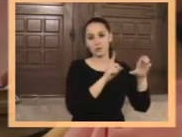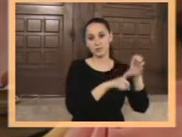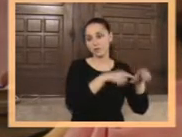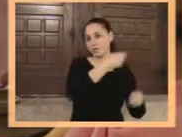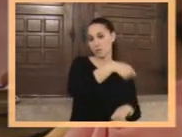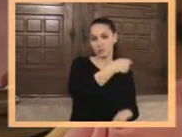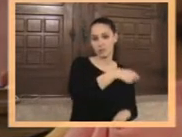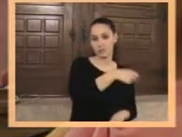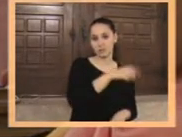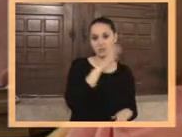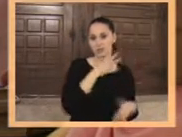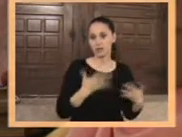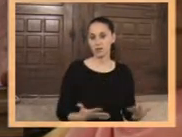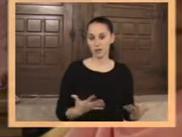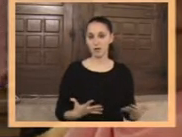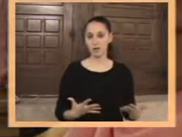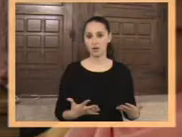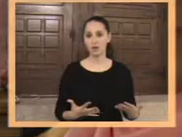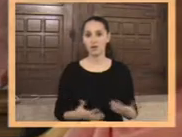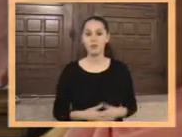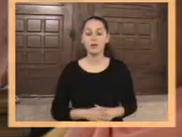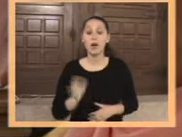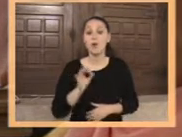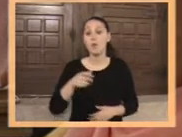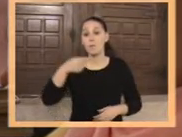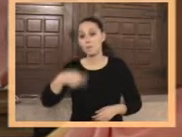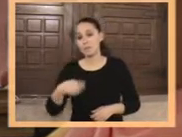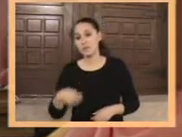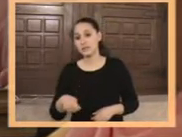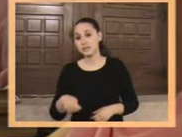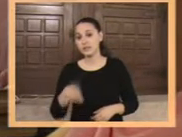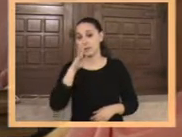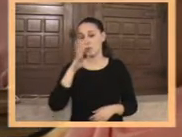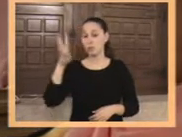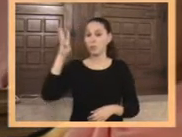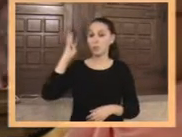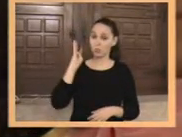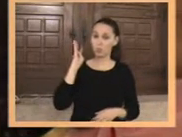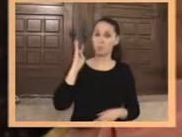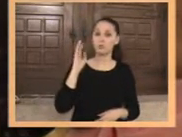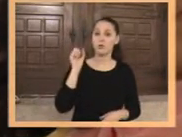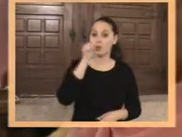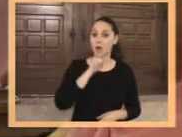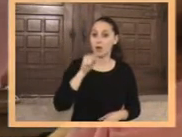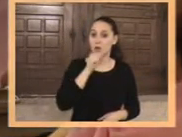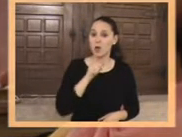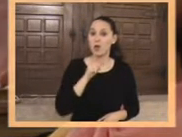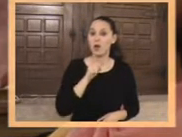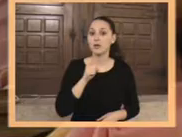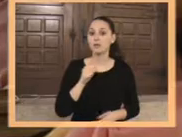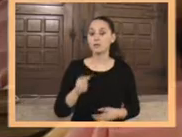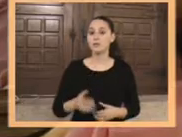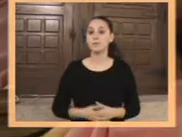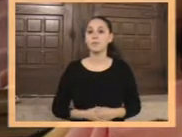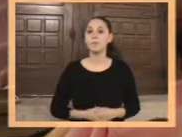en la anterior legislatura, abogó por la defensa de estos municipios. Lo que hay que decir también claramente